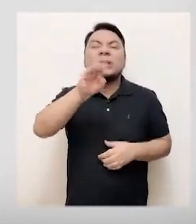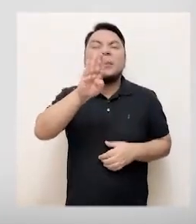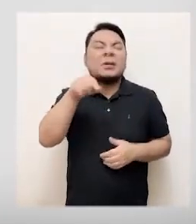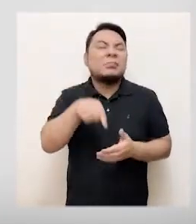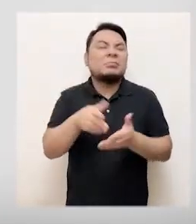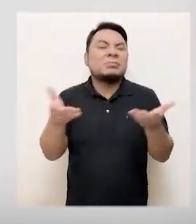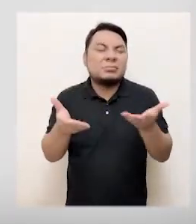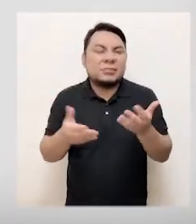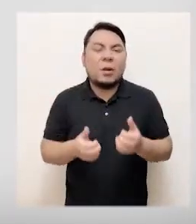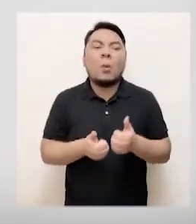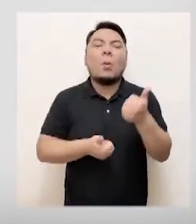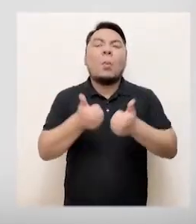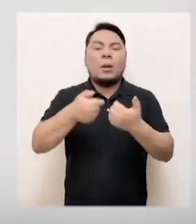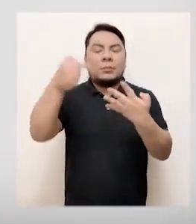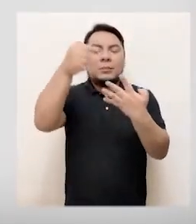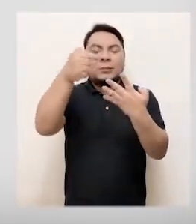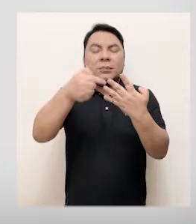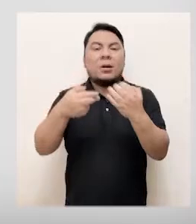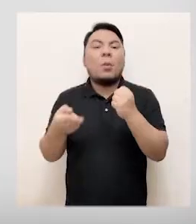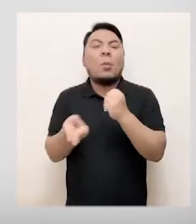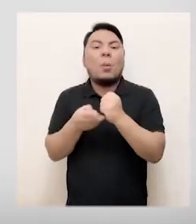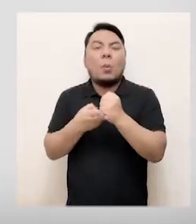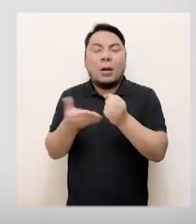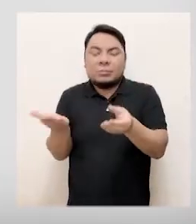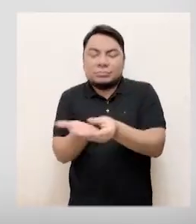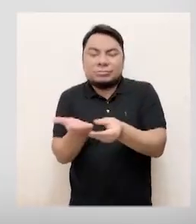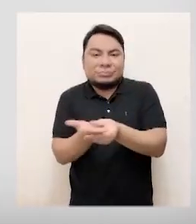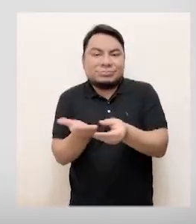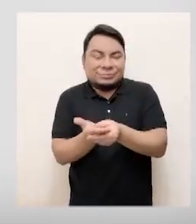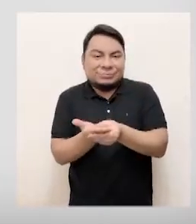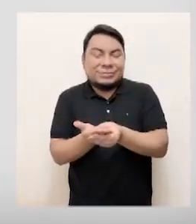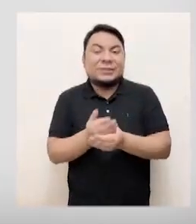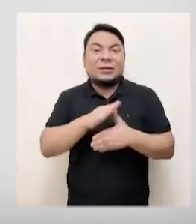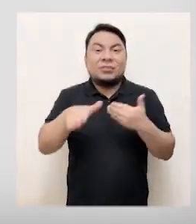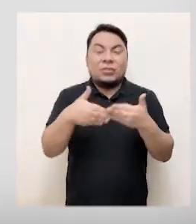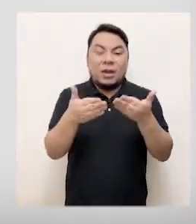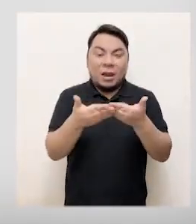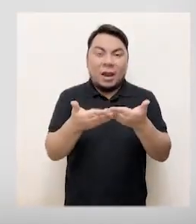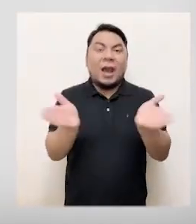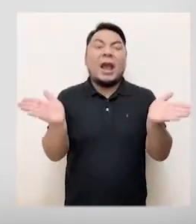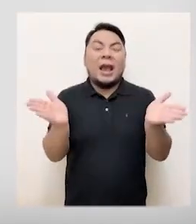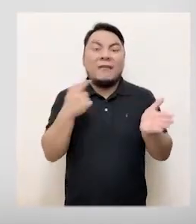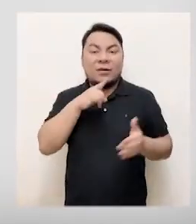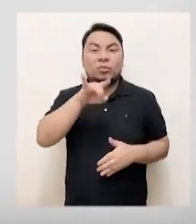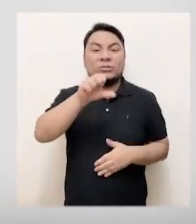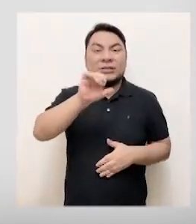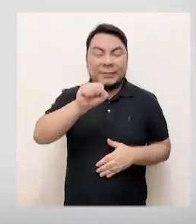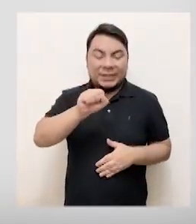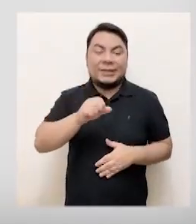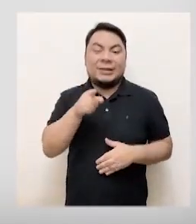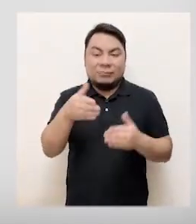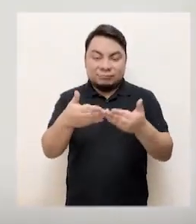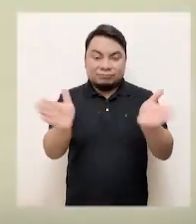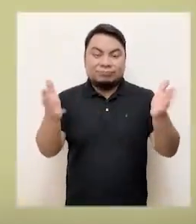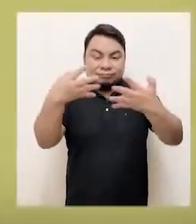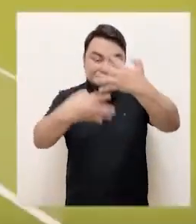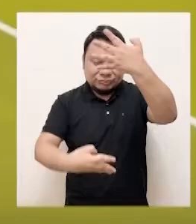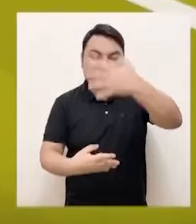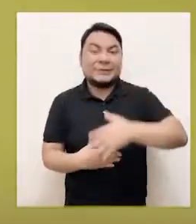memoria externa USB y cuáles son los pasos para guardar archivos, abrir y expulsar el USB de la